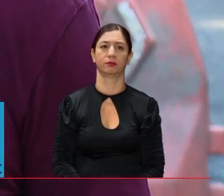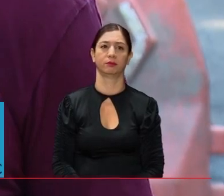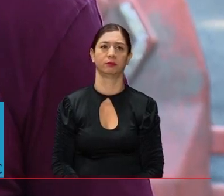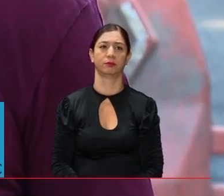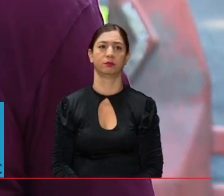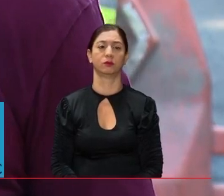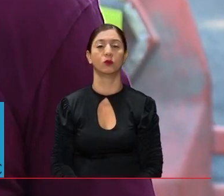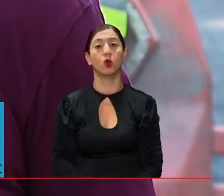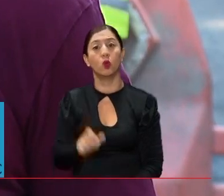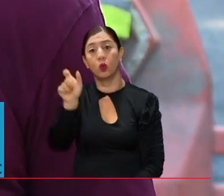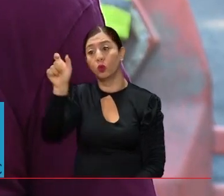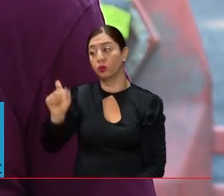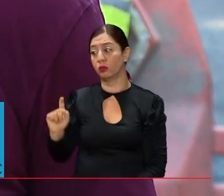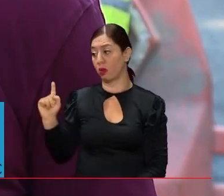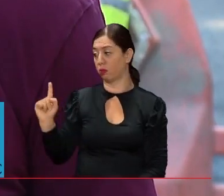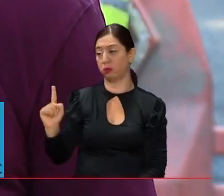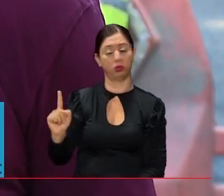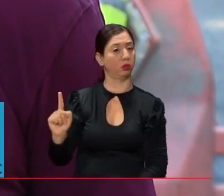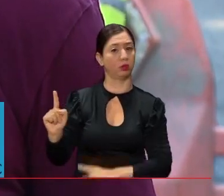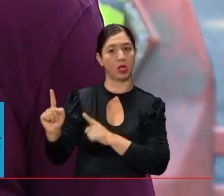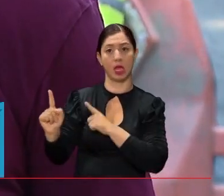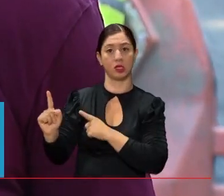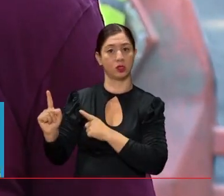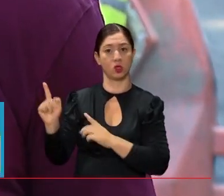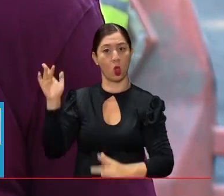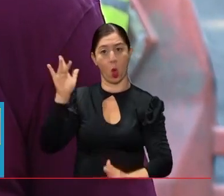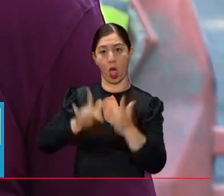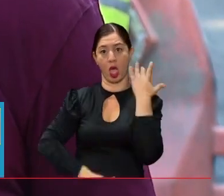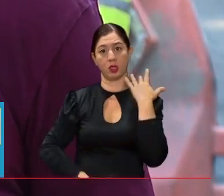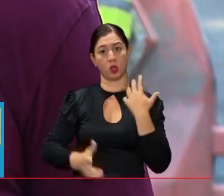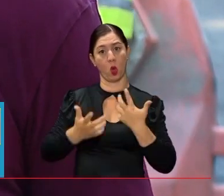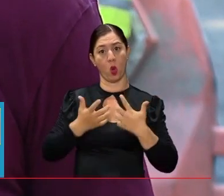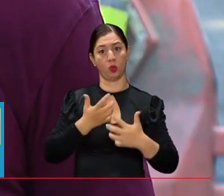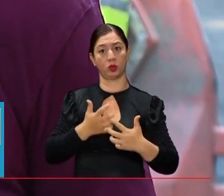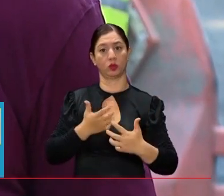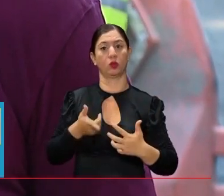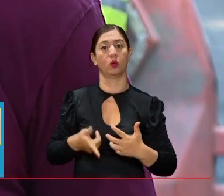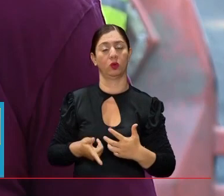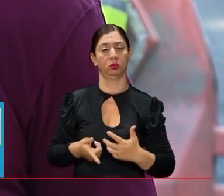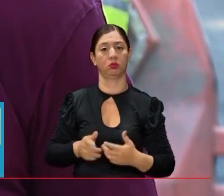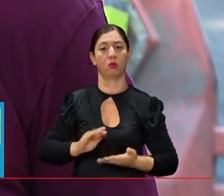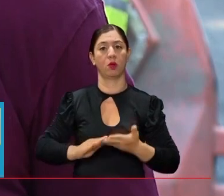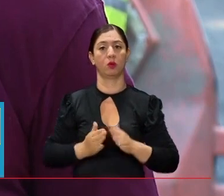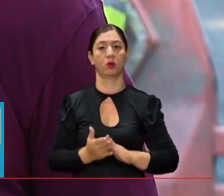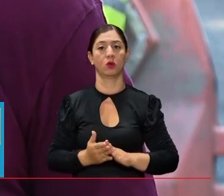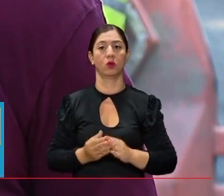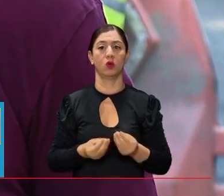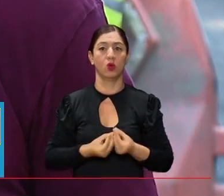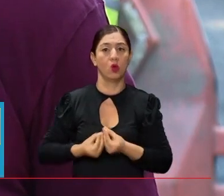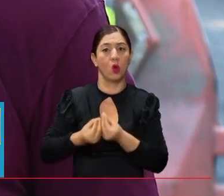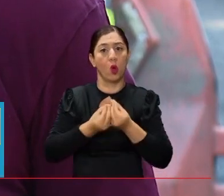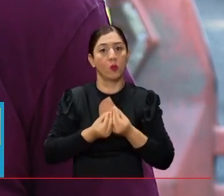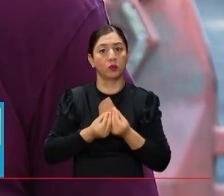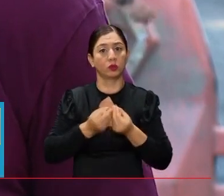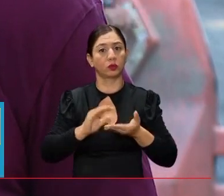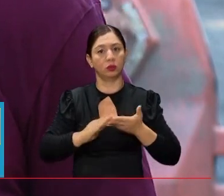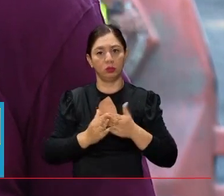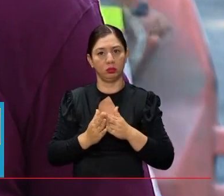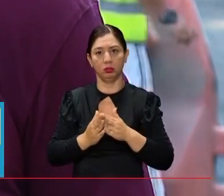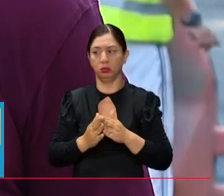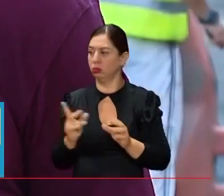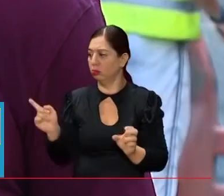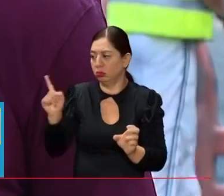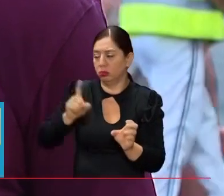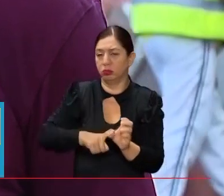Si una persona no es afín con el Consejo Comunitario, no está de acuerdo con la política del Consejo Comunitario, no ingresa